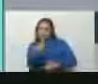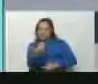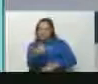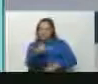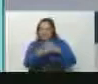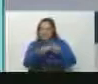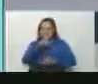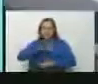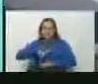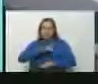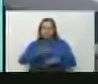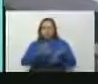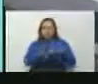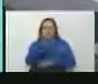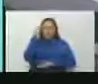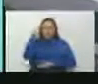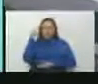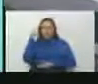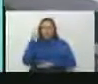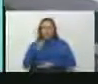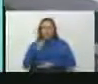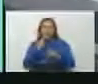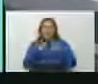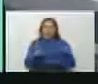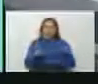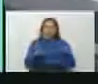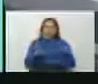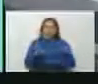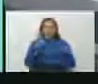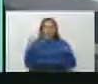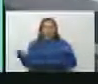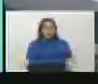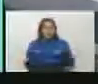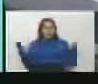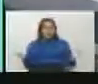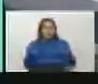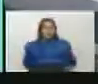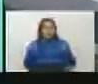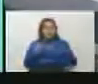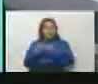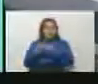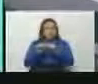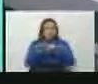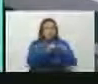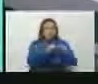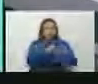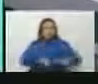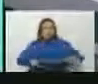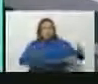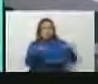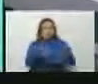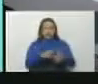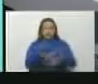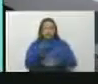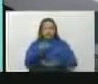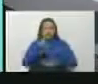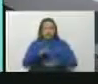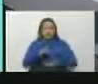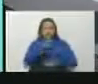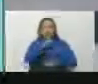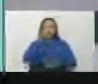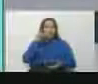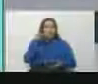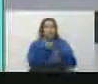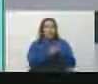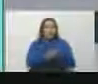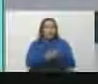hace uso de la memoria de Bolívar, pero que no trata de conservar esos espacios que lleva el padre de la patria. Muy